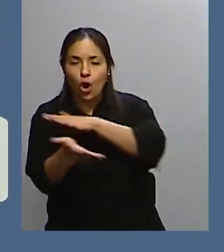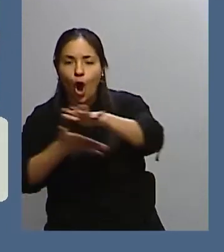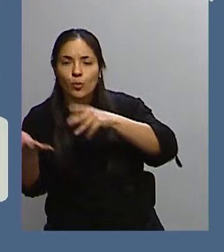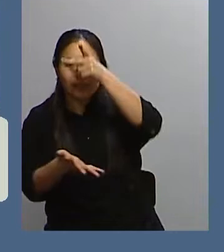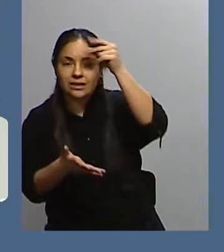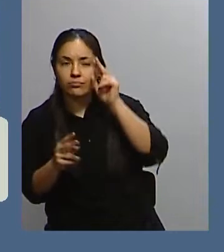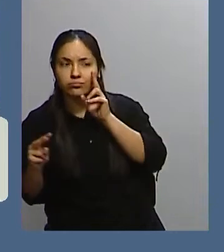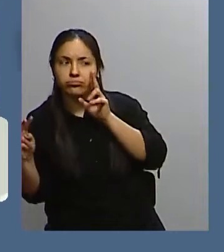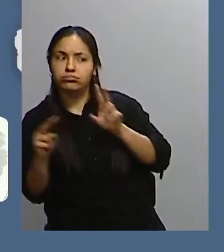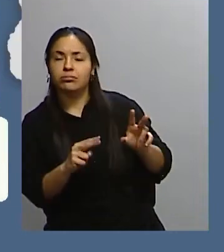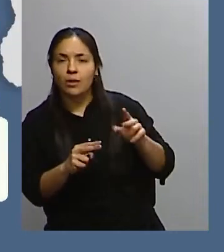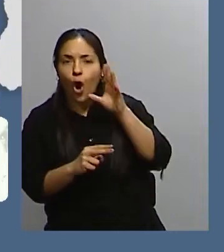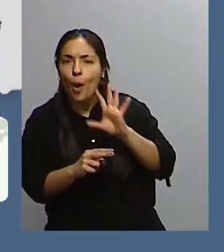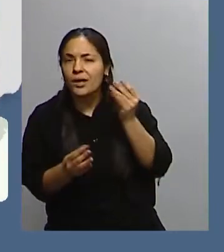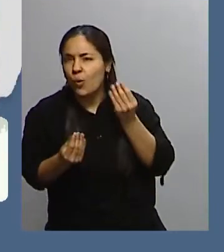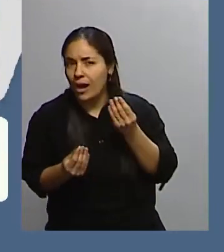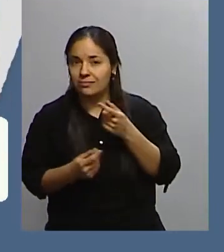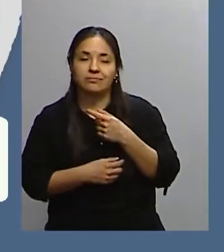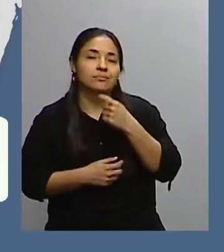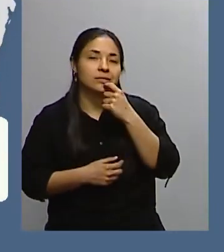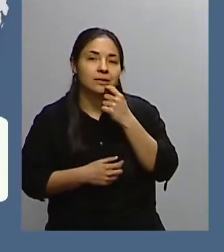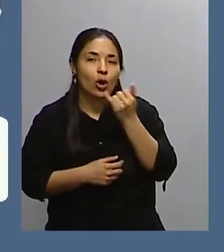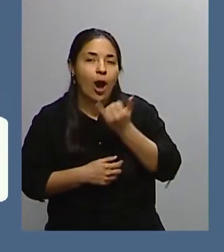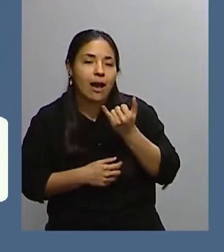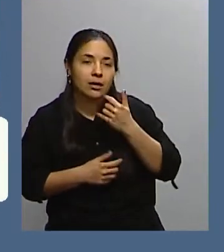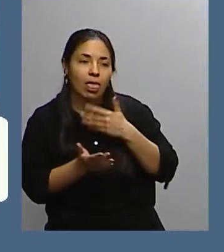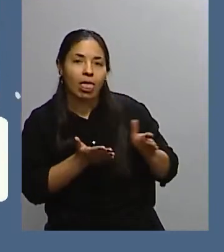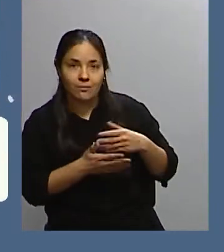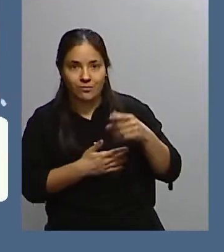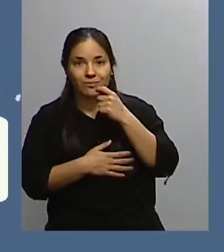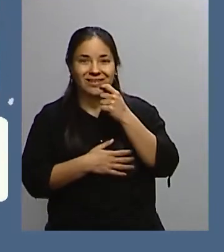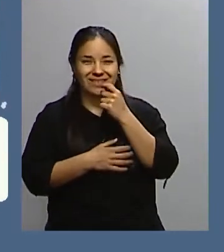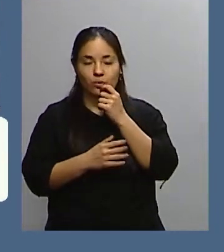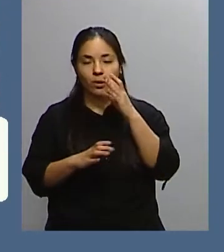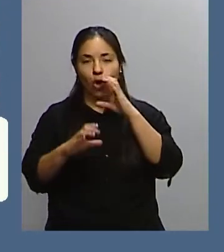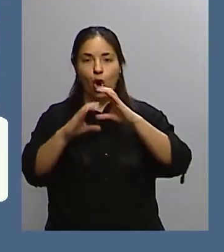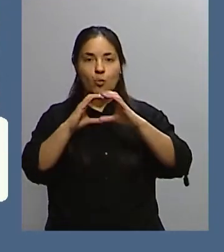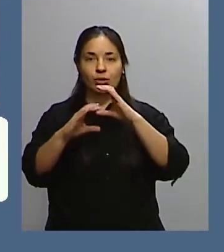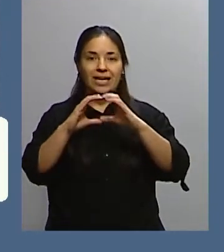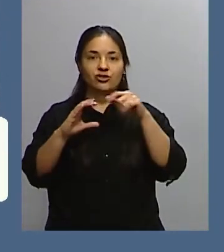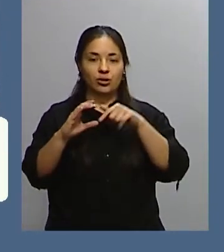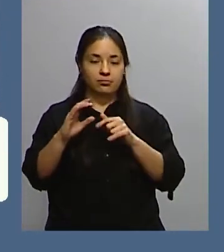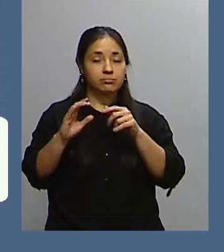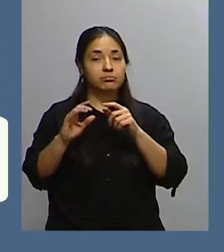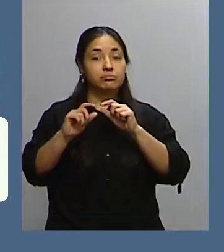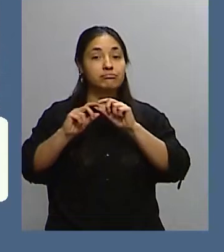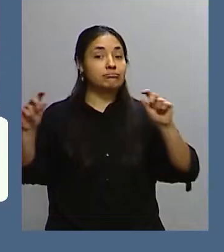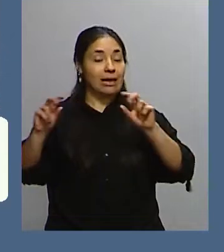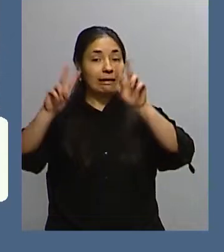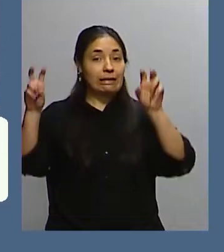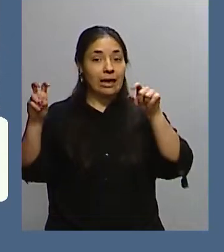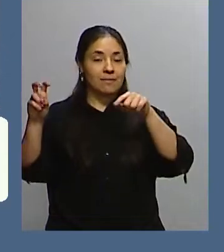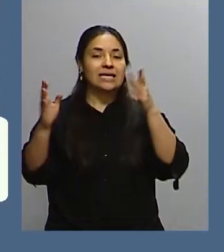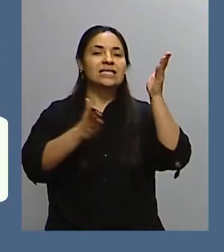los estigmatiza, digo, de pronto cuando vemos un titular en un medio de comunicación en la cual se habla de